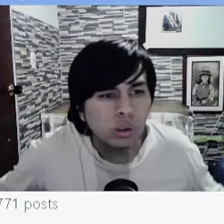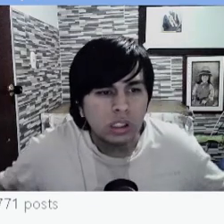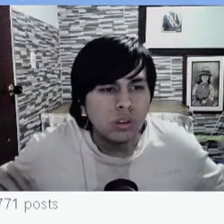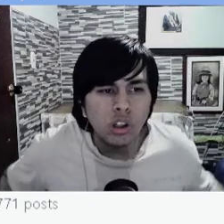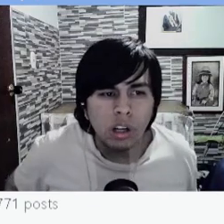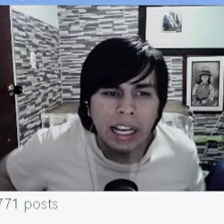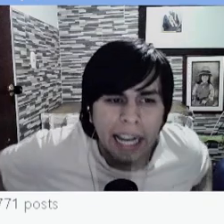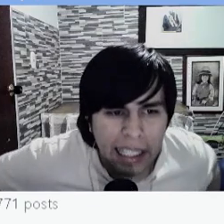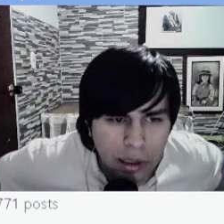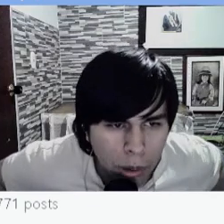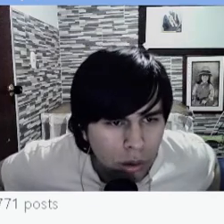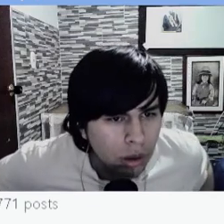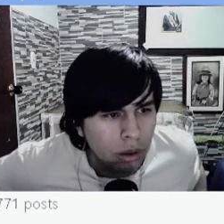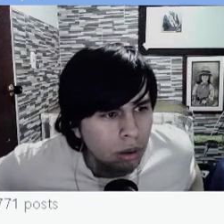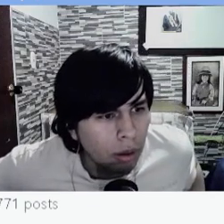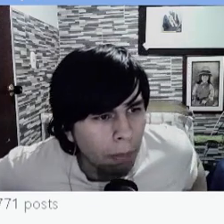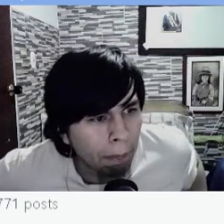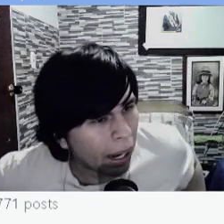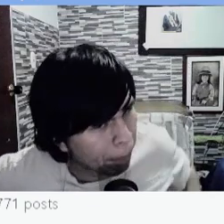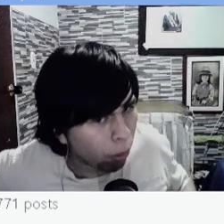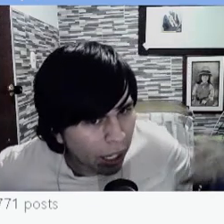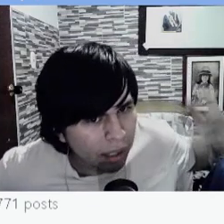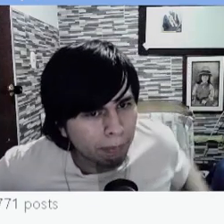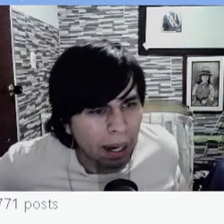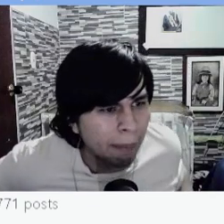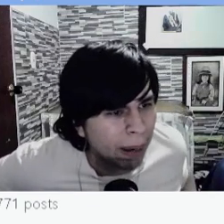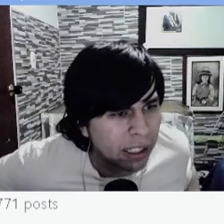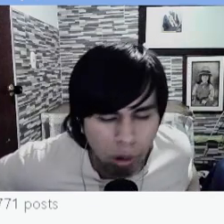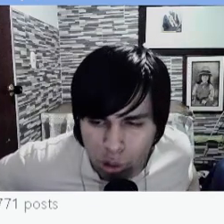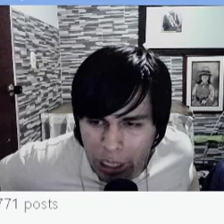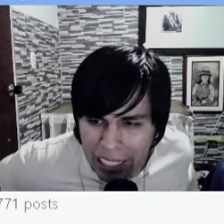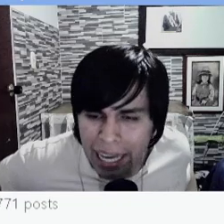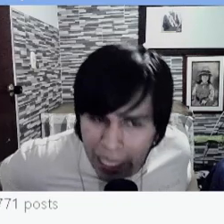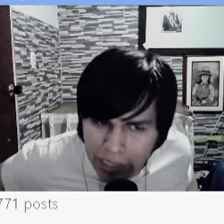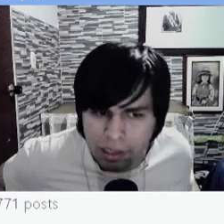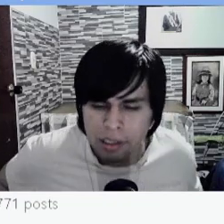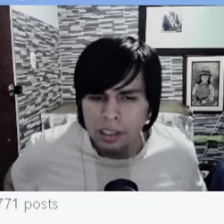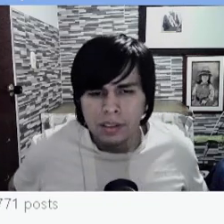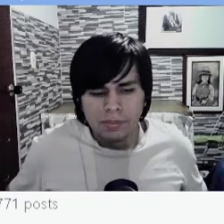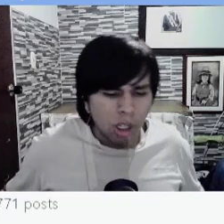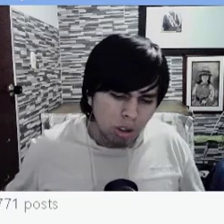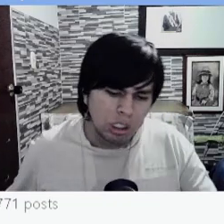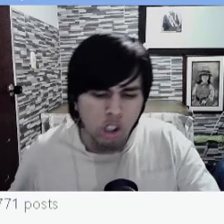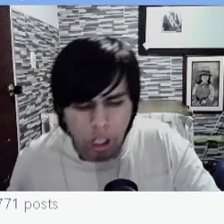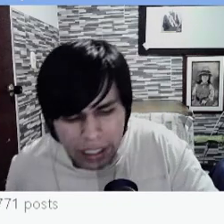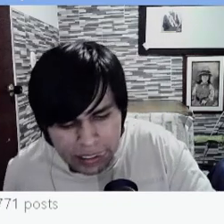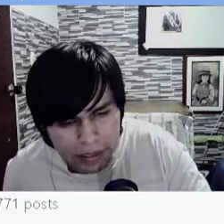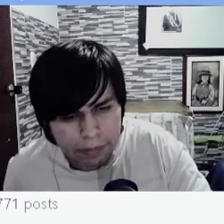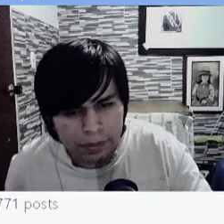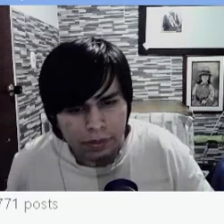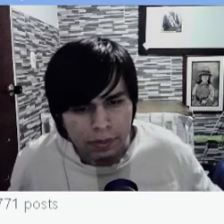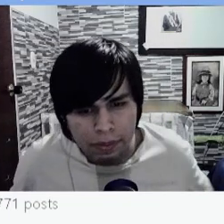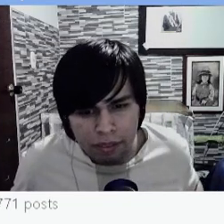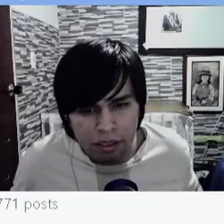en Bogotá se unieron con el gariso para poder para para desconocer la ley No